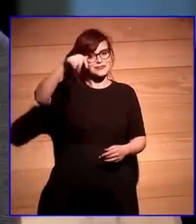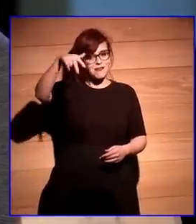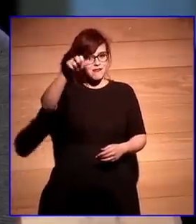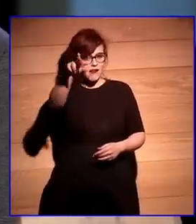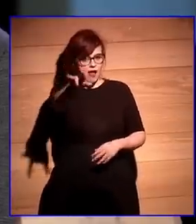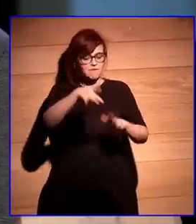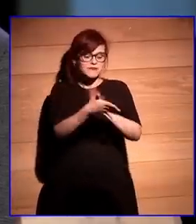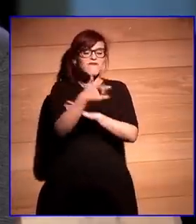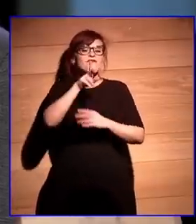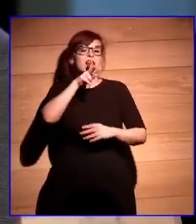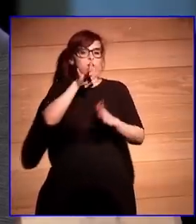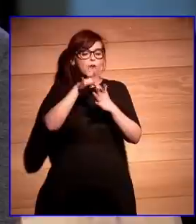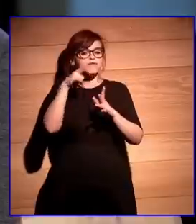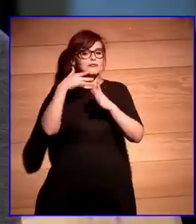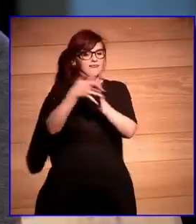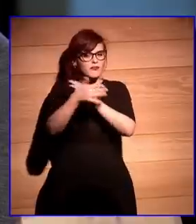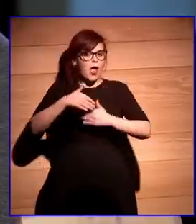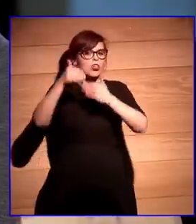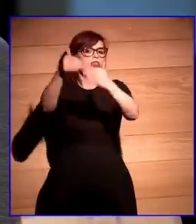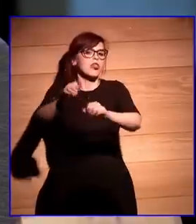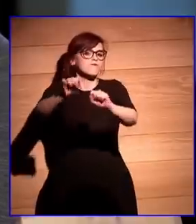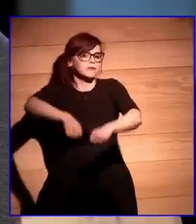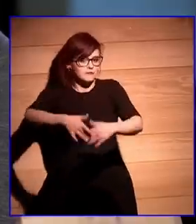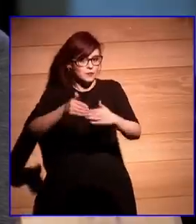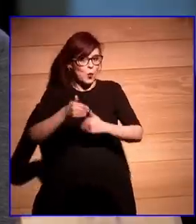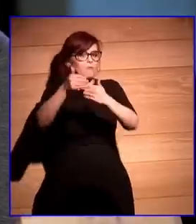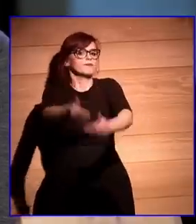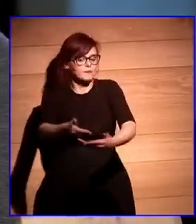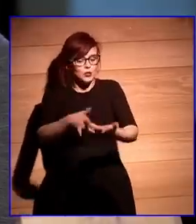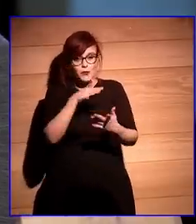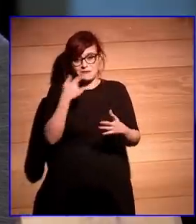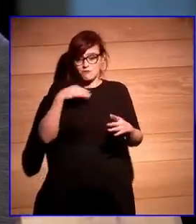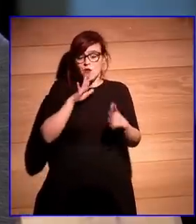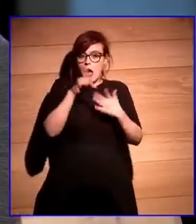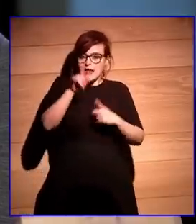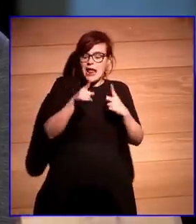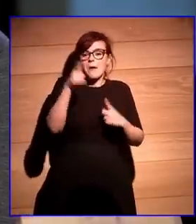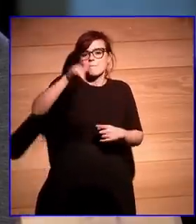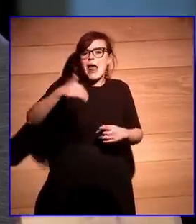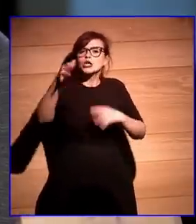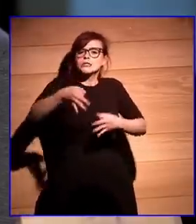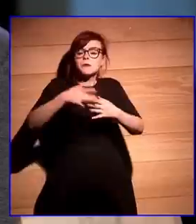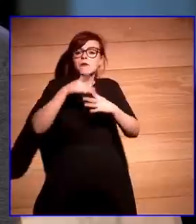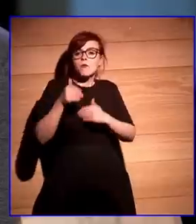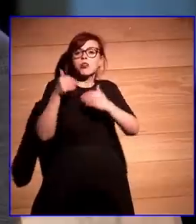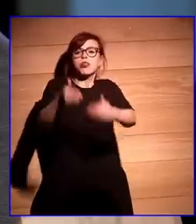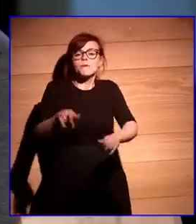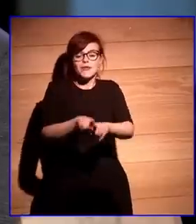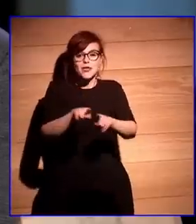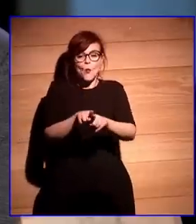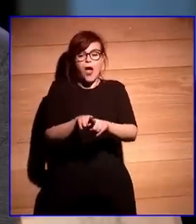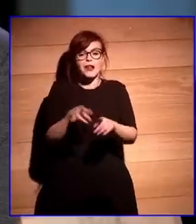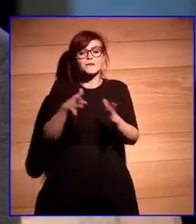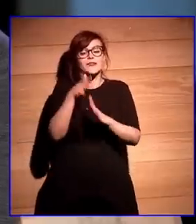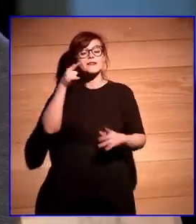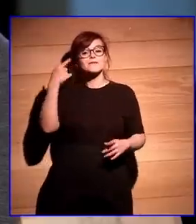es didáctico hasta el exceso. Claro. Pero es algo, por otro lado, necesario. Si Goldfinger, por ejemplo, no le explicara